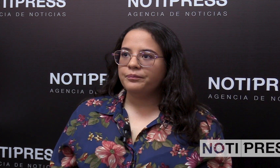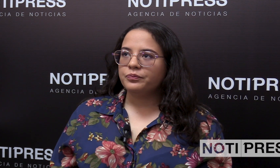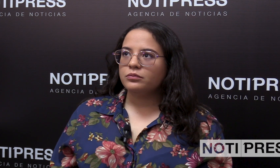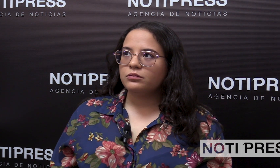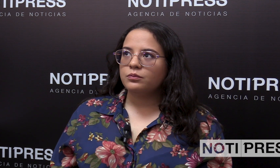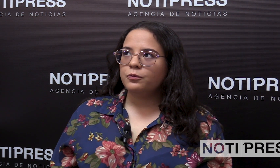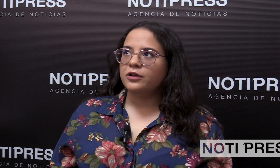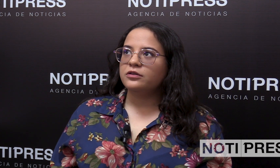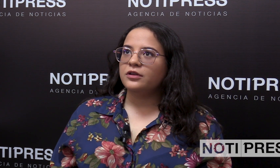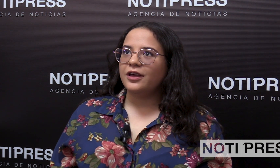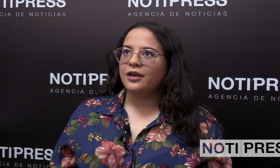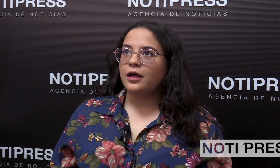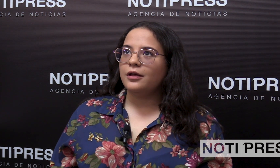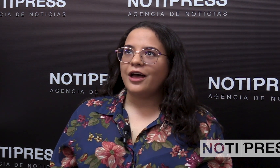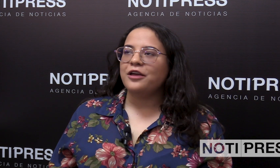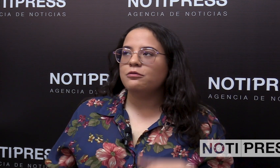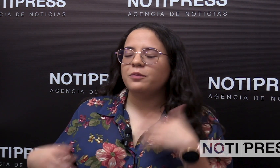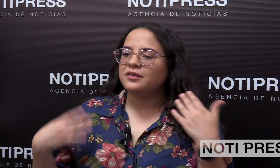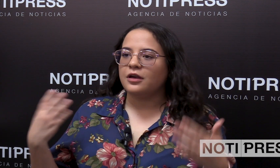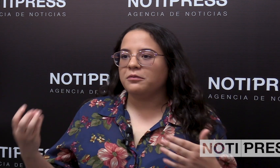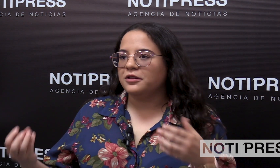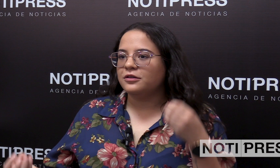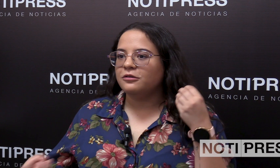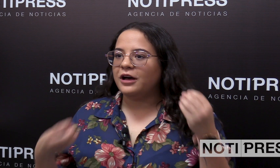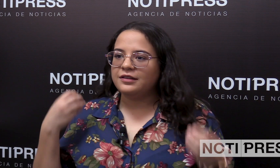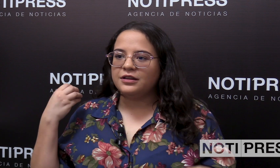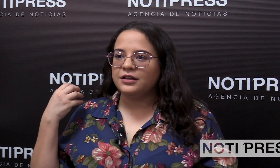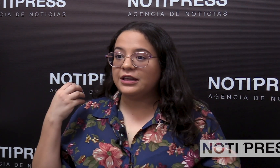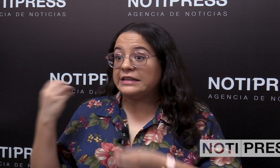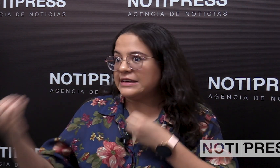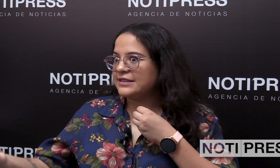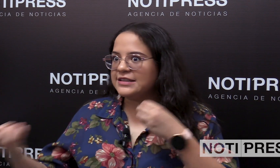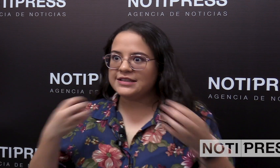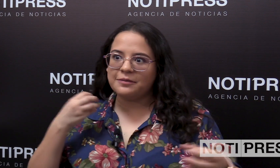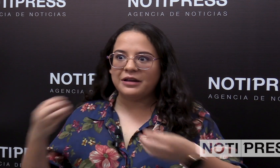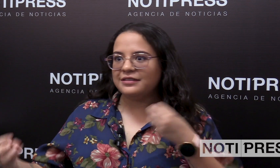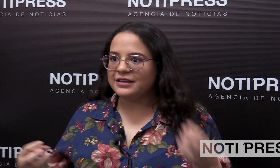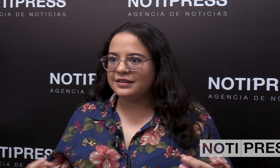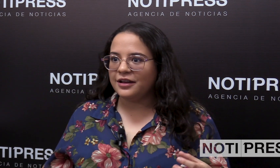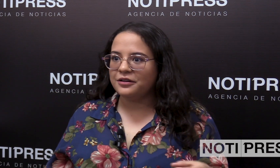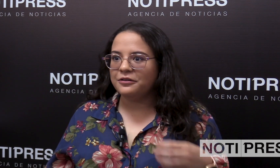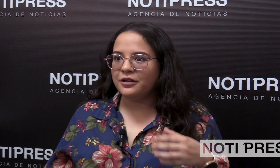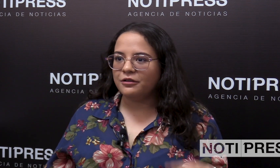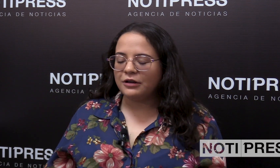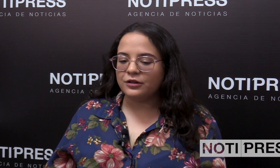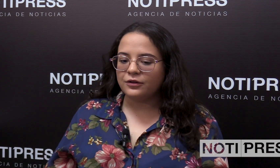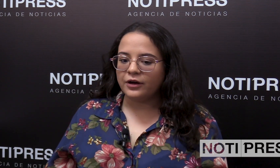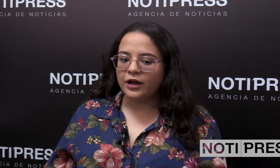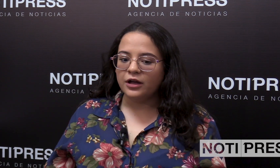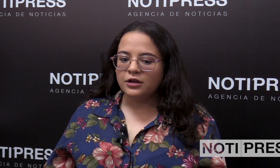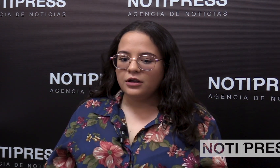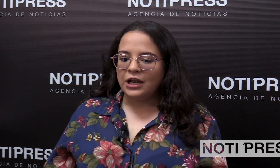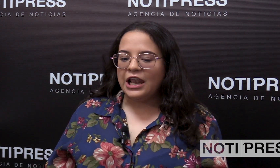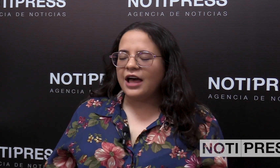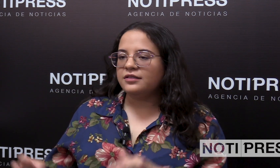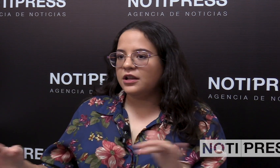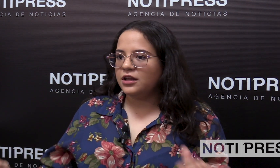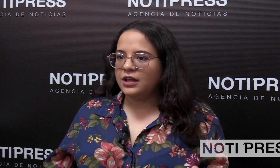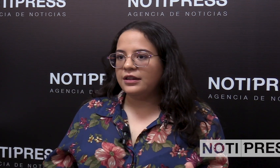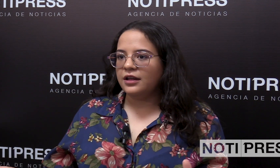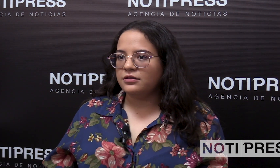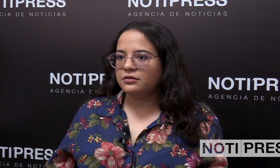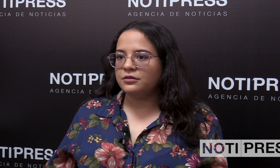que, pues, hay un pensamiento bastante sexista, machista, ¿no? En cuanto a